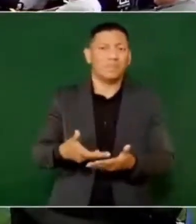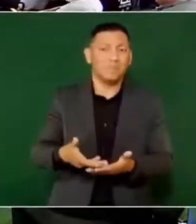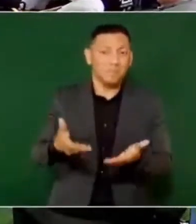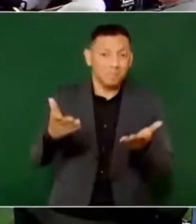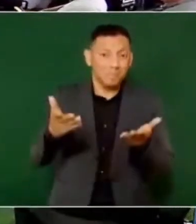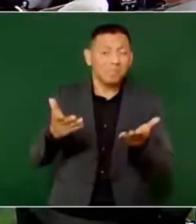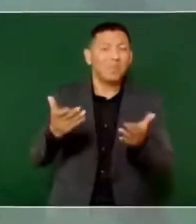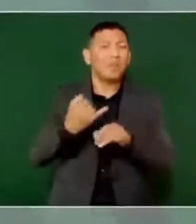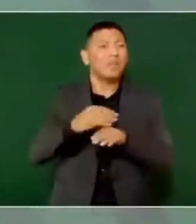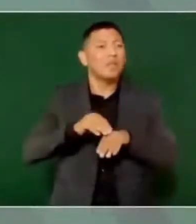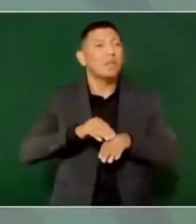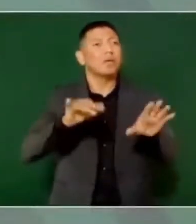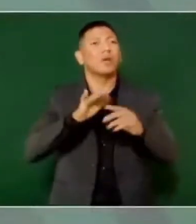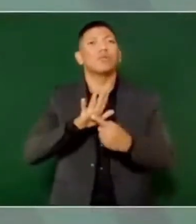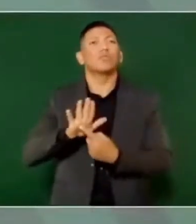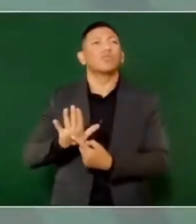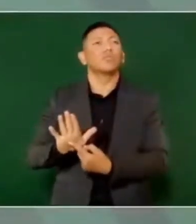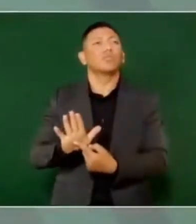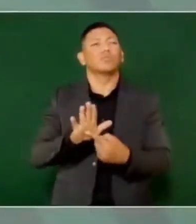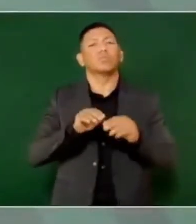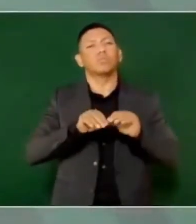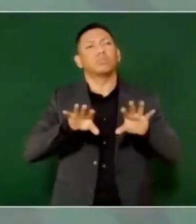a la publicidad,